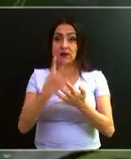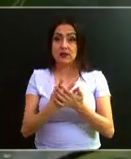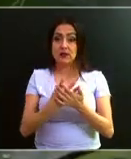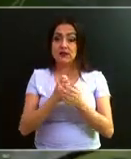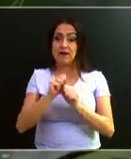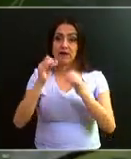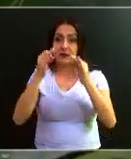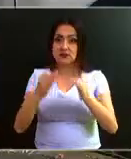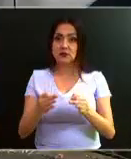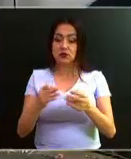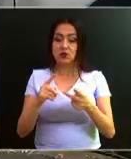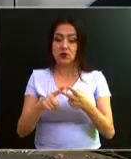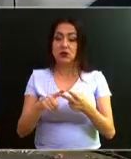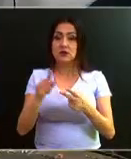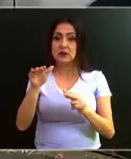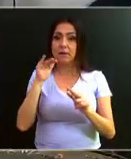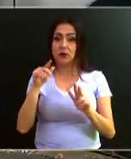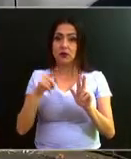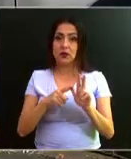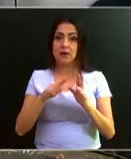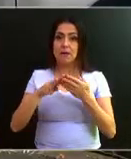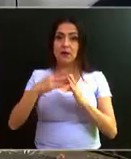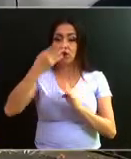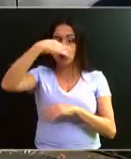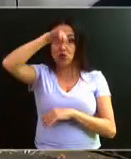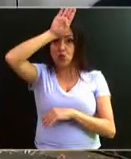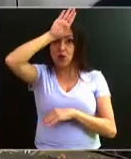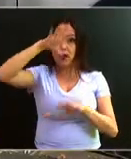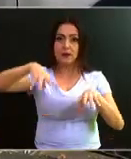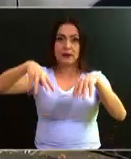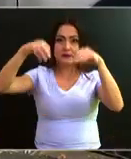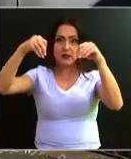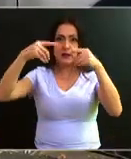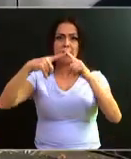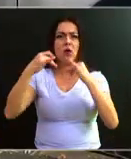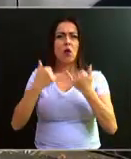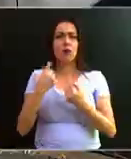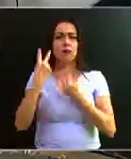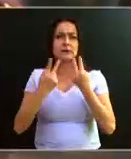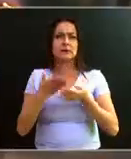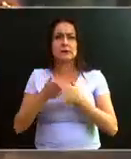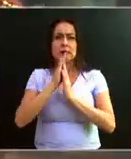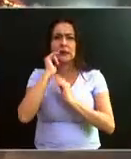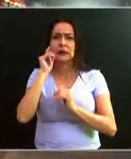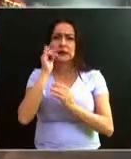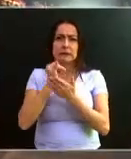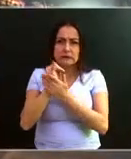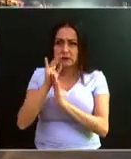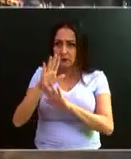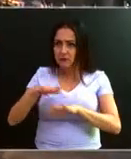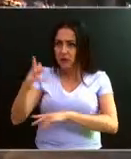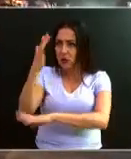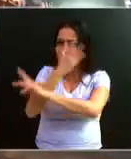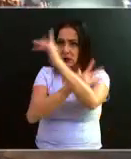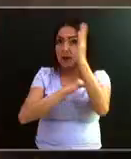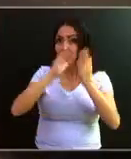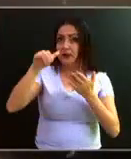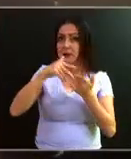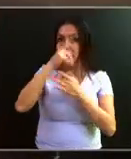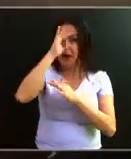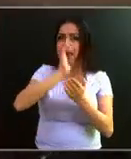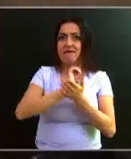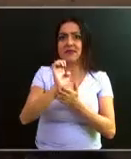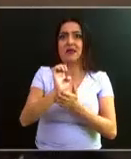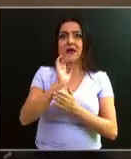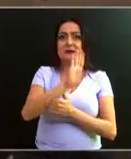San Francisco de los Ríos, Zapote, Barrio Cuba y Merced. Por el momento, los vecinos solicitan un estudio del estado de los árboles de la capital para evitar